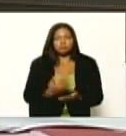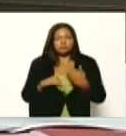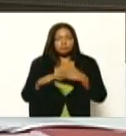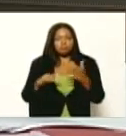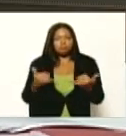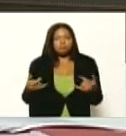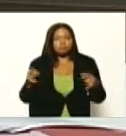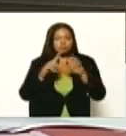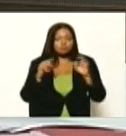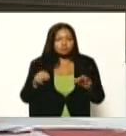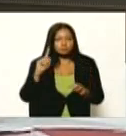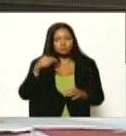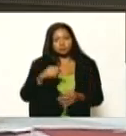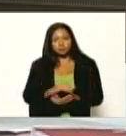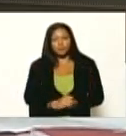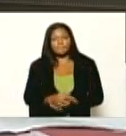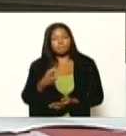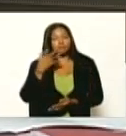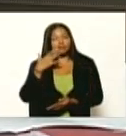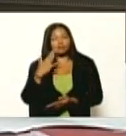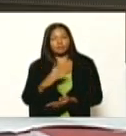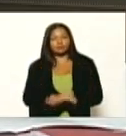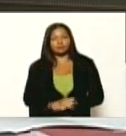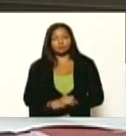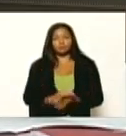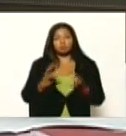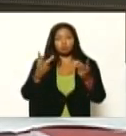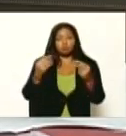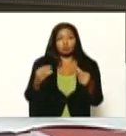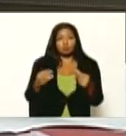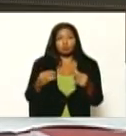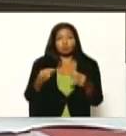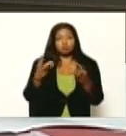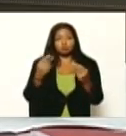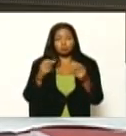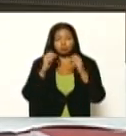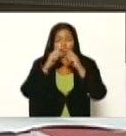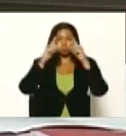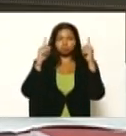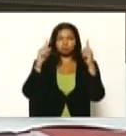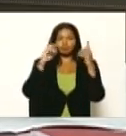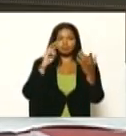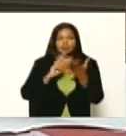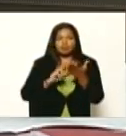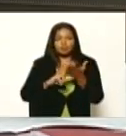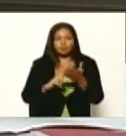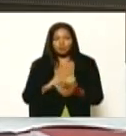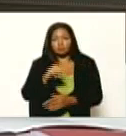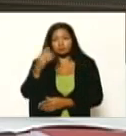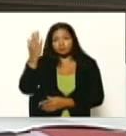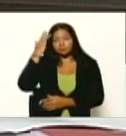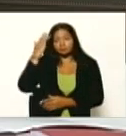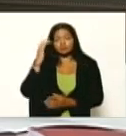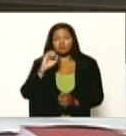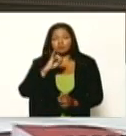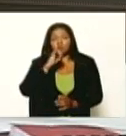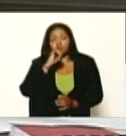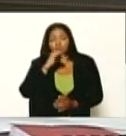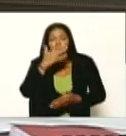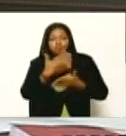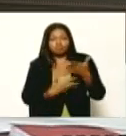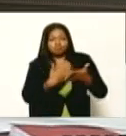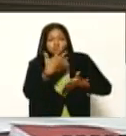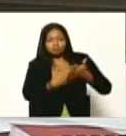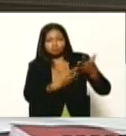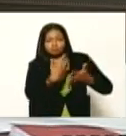candidatos y candidatas. Por ejemplo, presidente, números. Los números son impresionantes. Usted sabe que lo hemos mantenido informado a cada rato